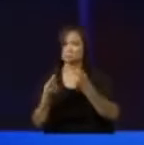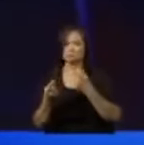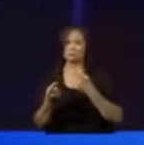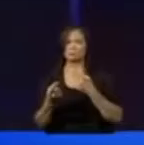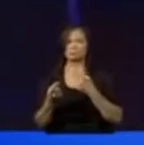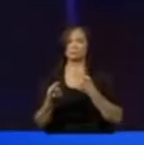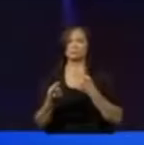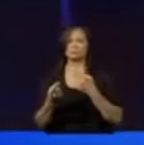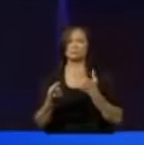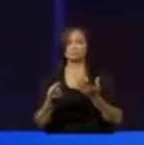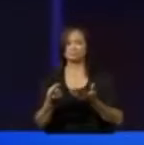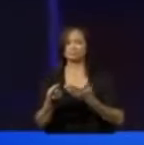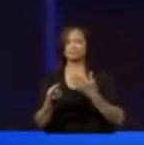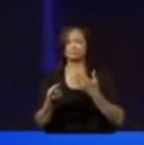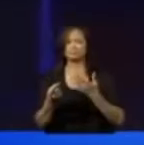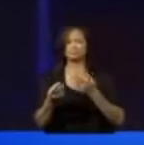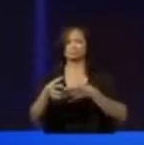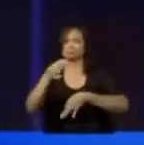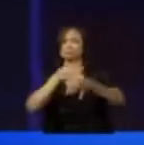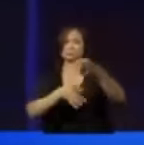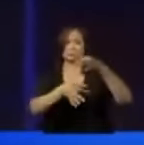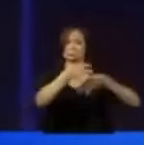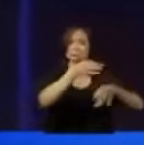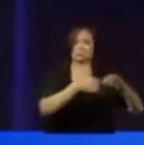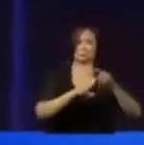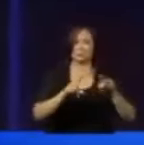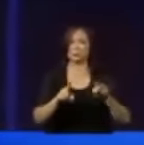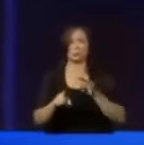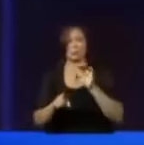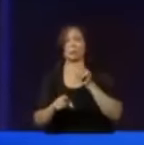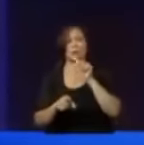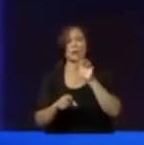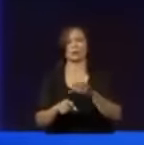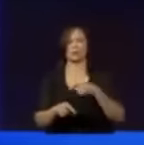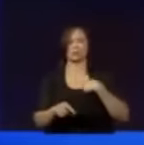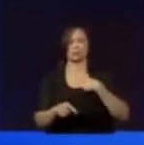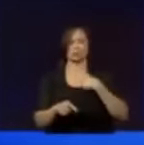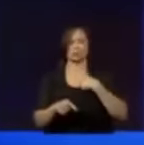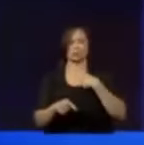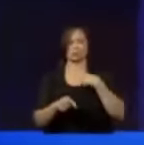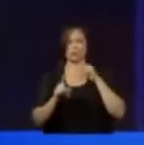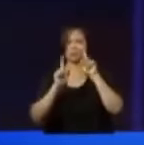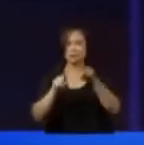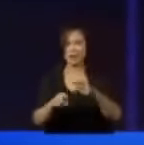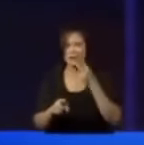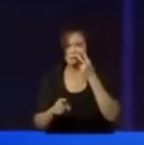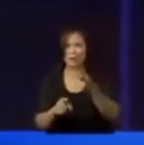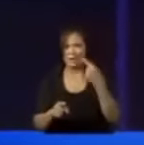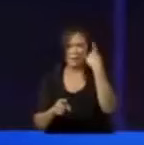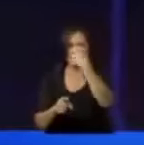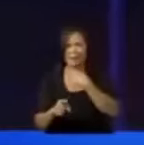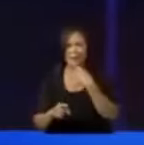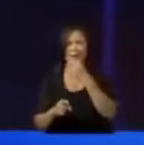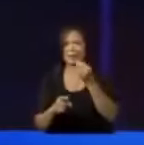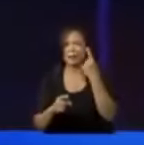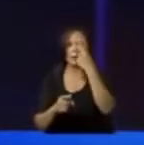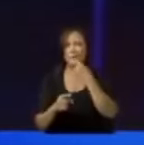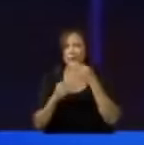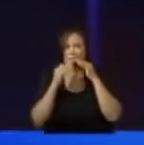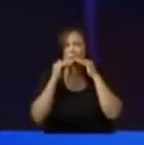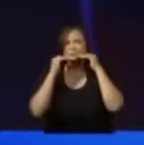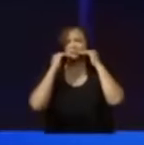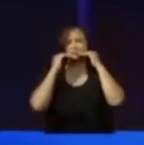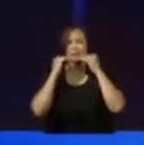todas las que me sustituyen cualquier acción, pero no en eso, porque yo quiero ir a ver la cara,